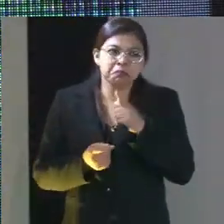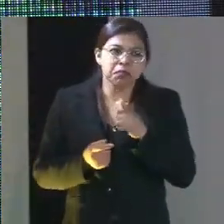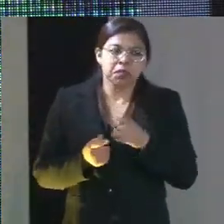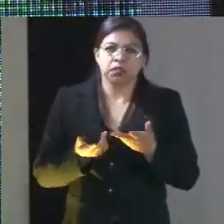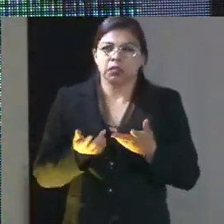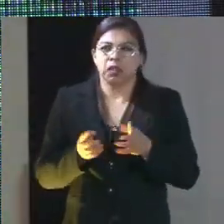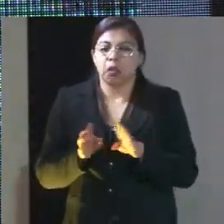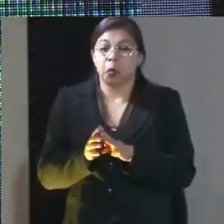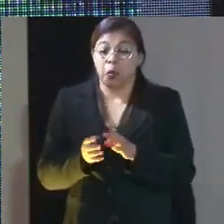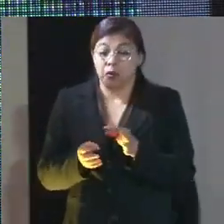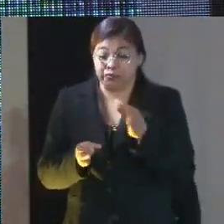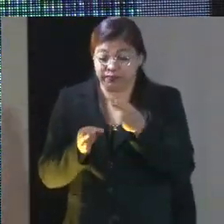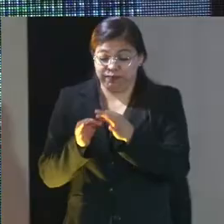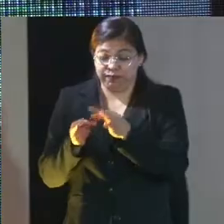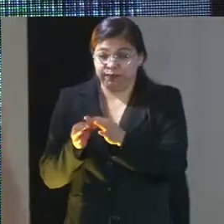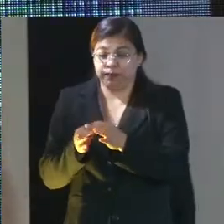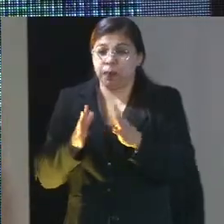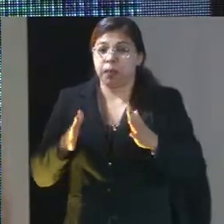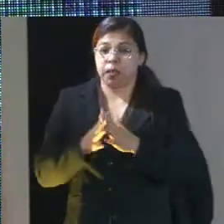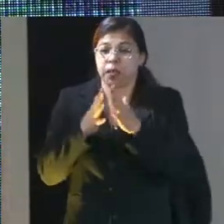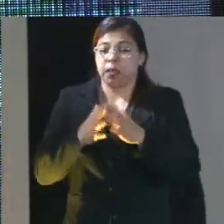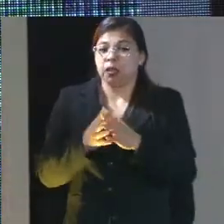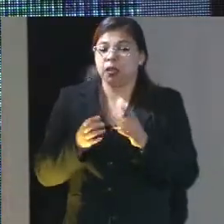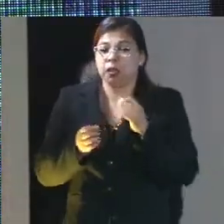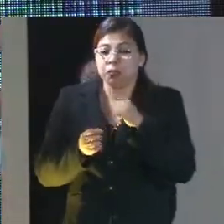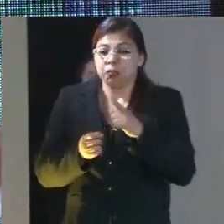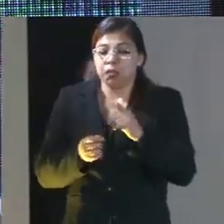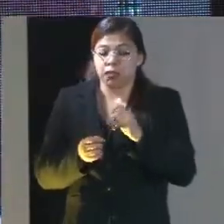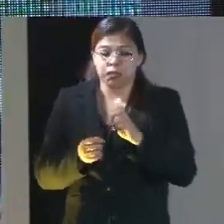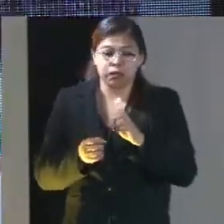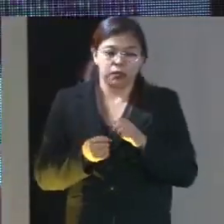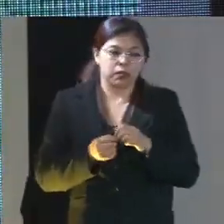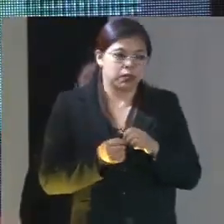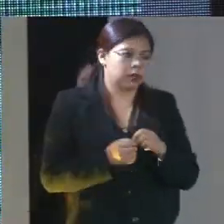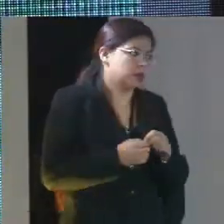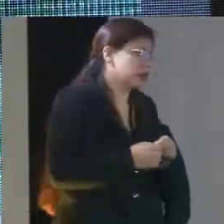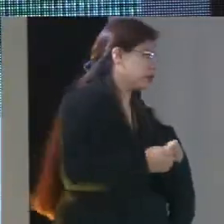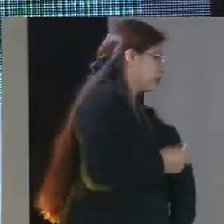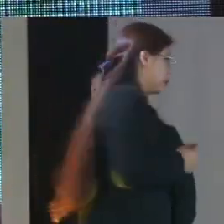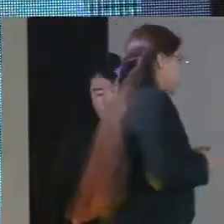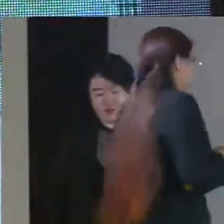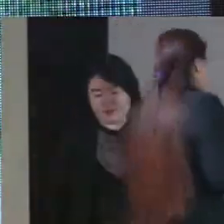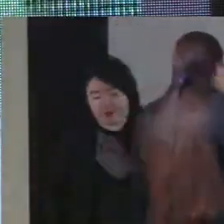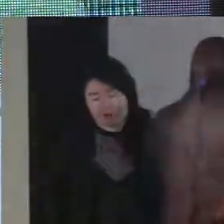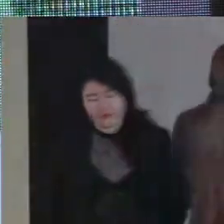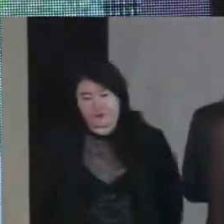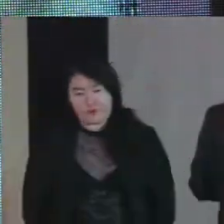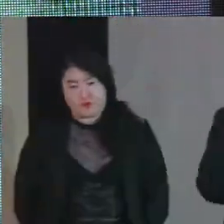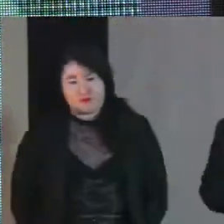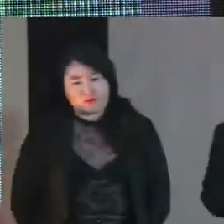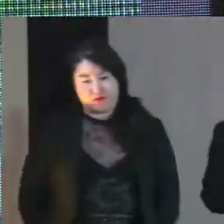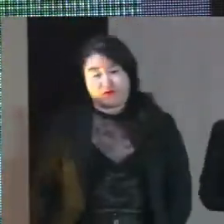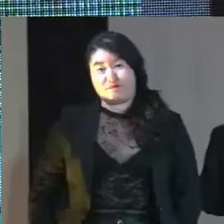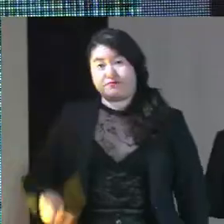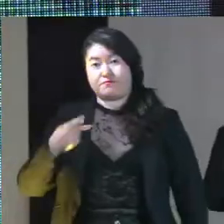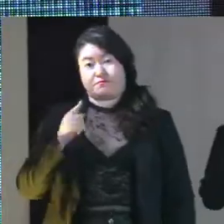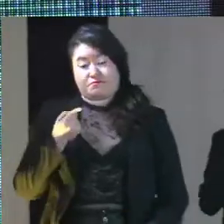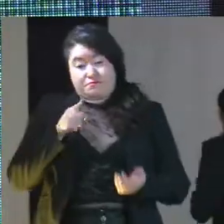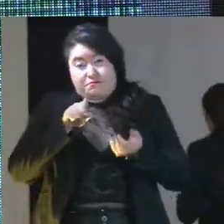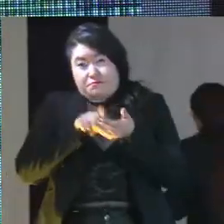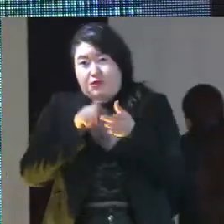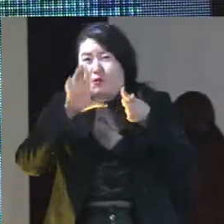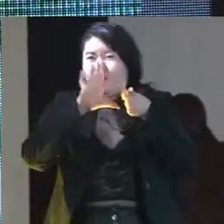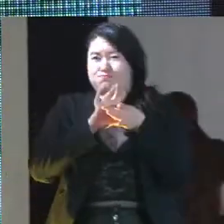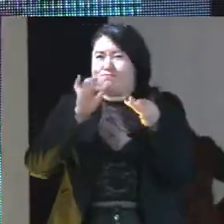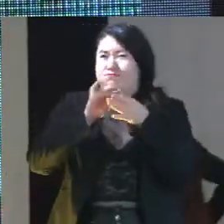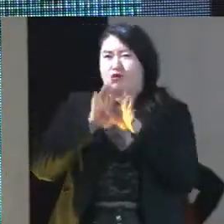libro específicamente de la batalla de Tenochtitlan, pero no cae en dimes y diretes personalistas, ni menos absolutiza el episodio.